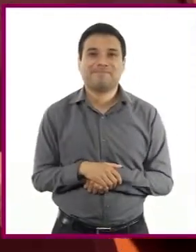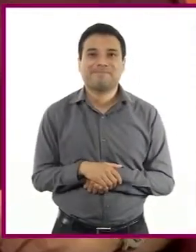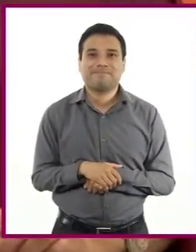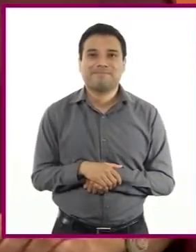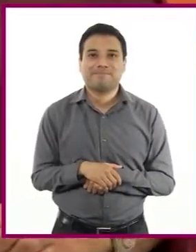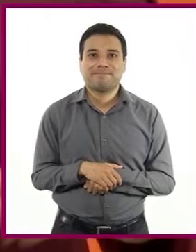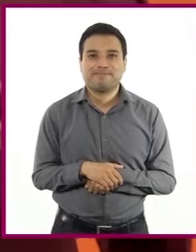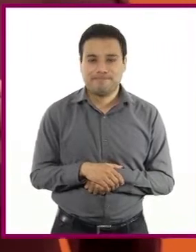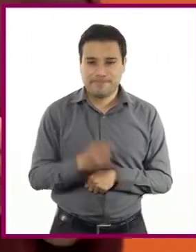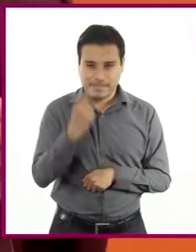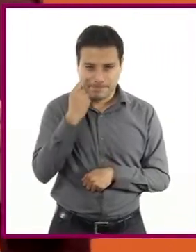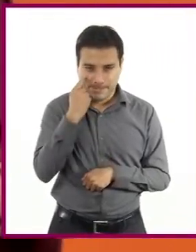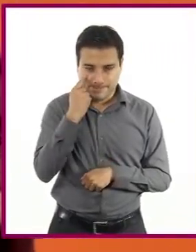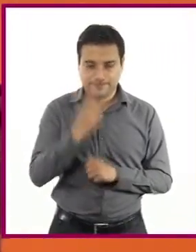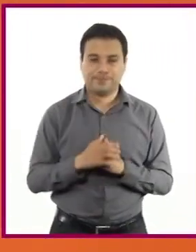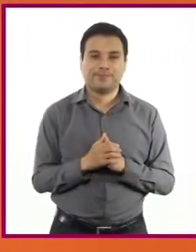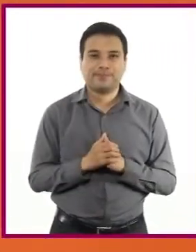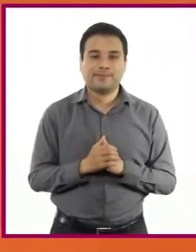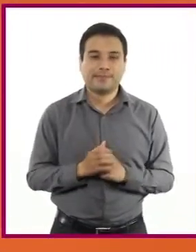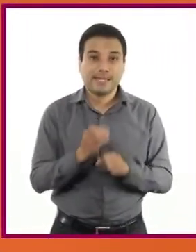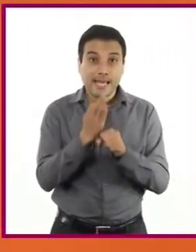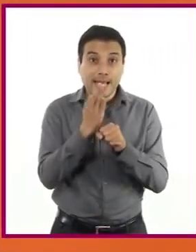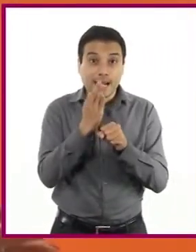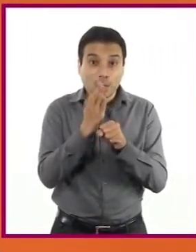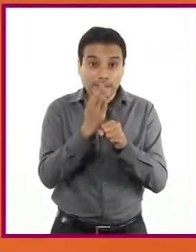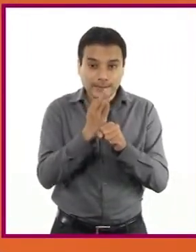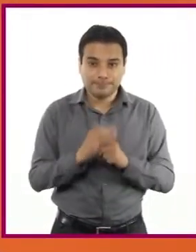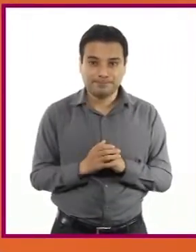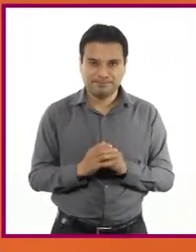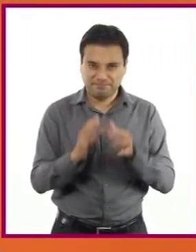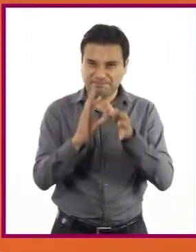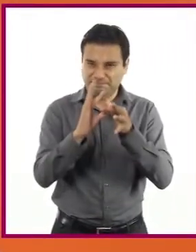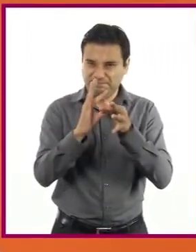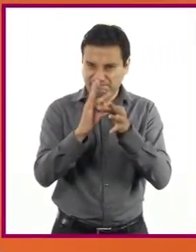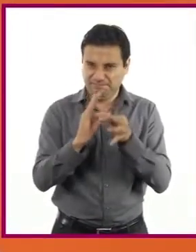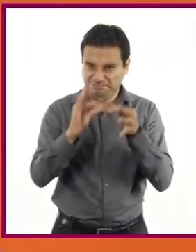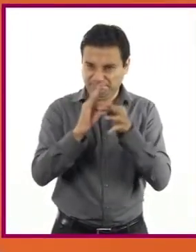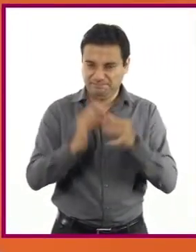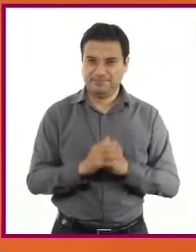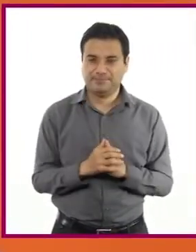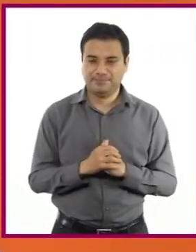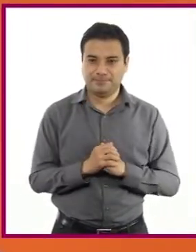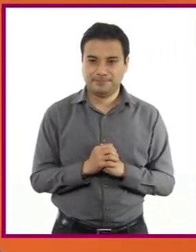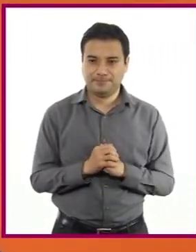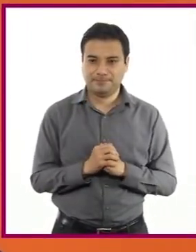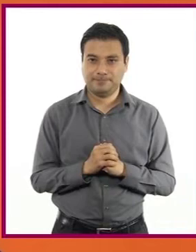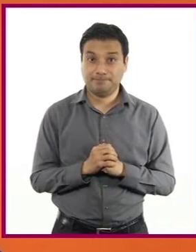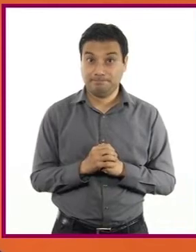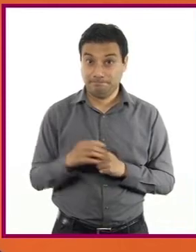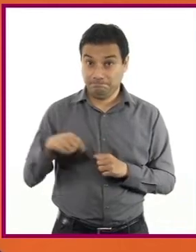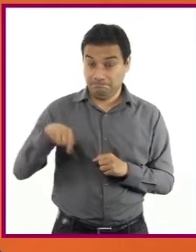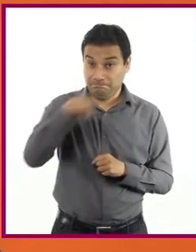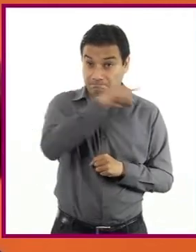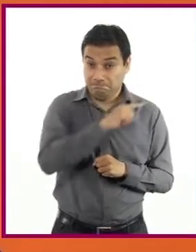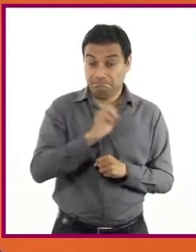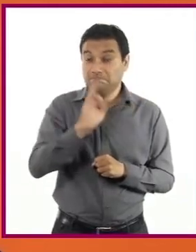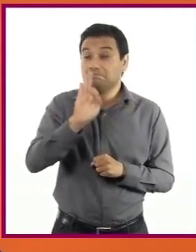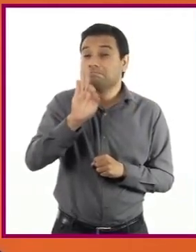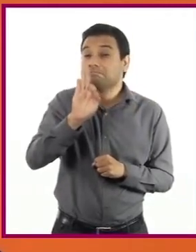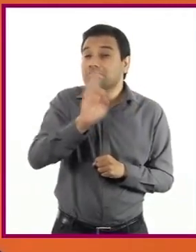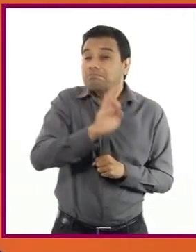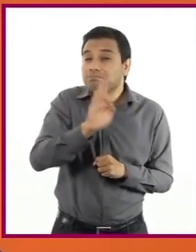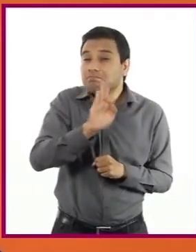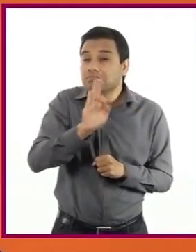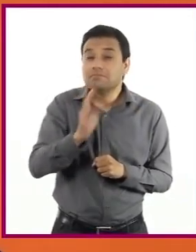Hagamos un pequeño alto en esta veloz carrera de la charla entretenida. ¿Les ha sucedido que a veces, en lo